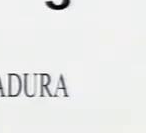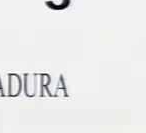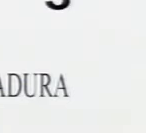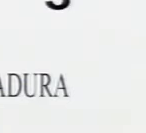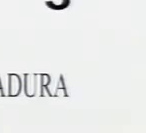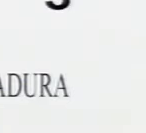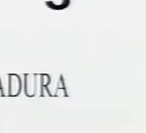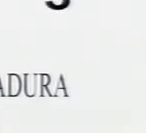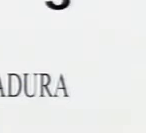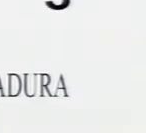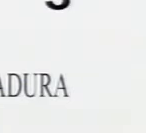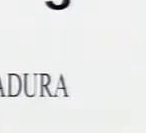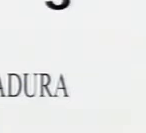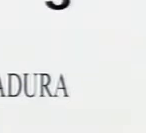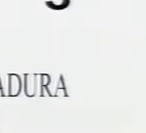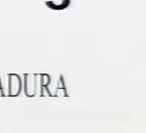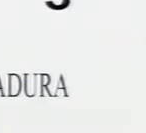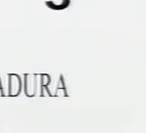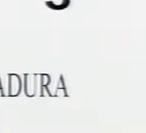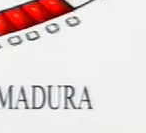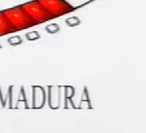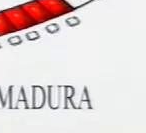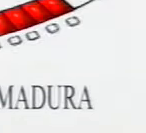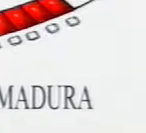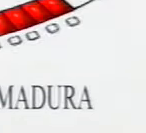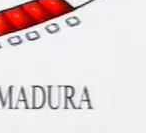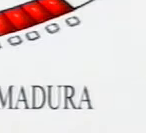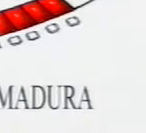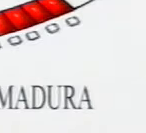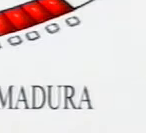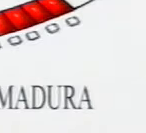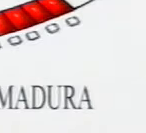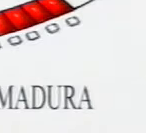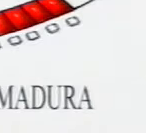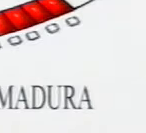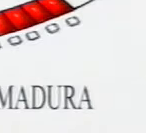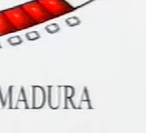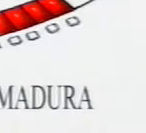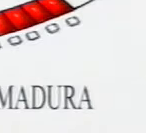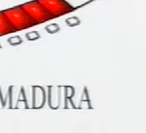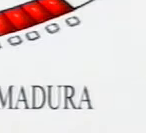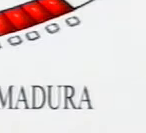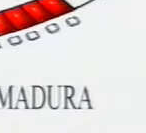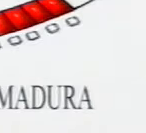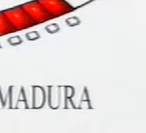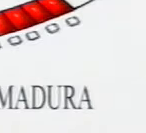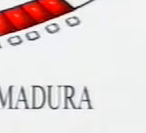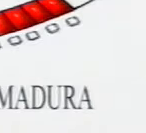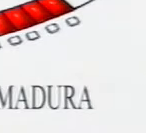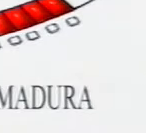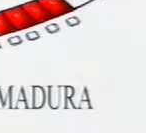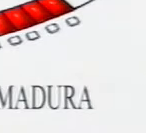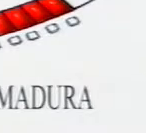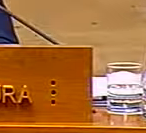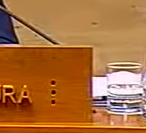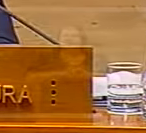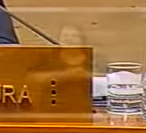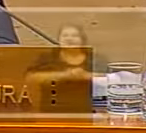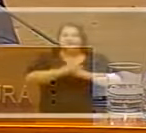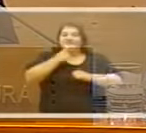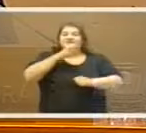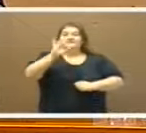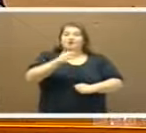3. Queda rechazada este conjunto de enmiendas. Ruego a sus señorías no ejerciten el sí